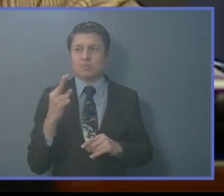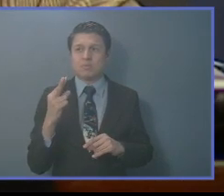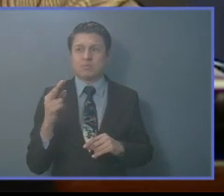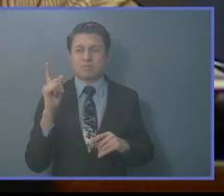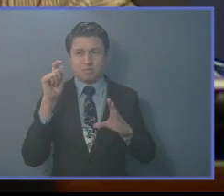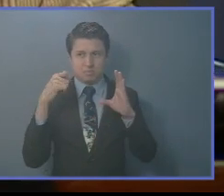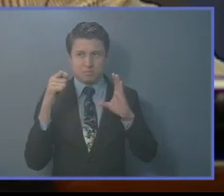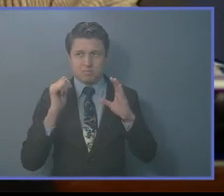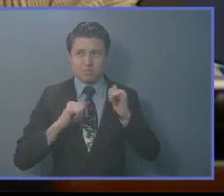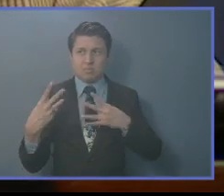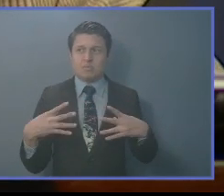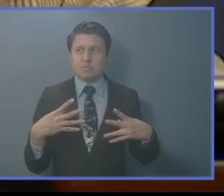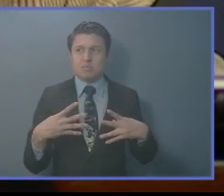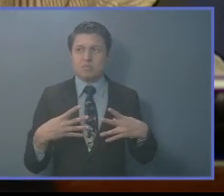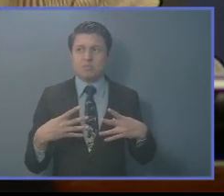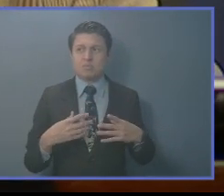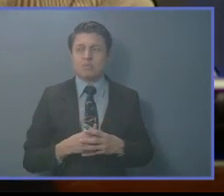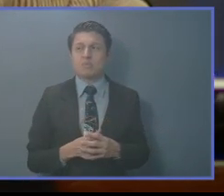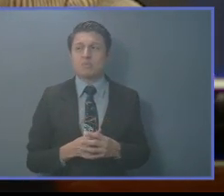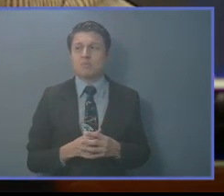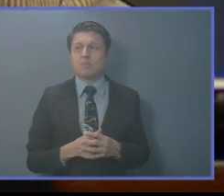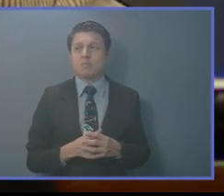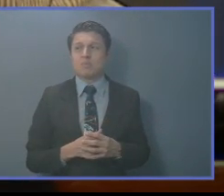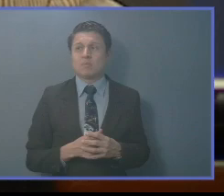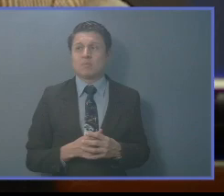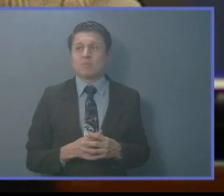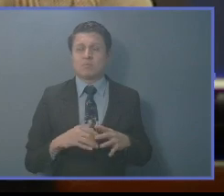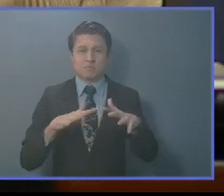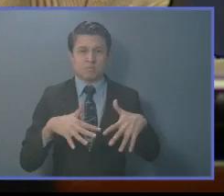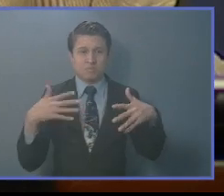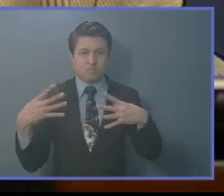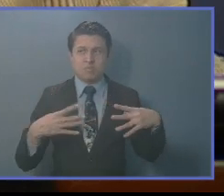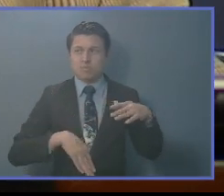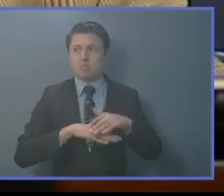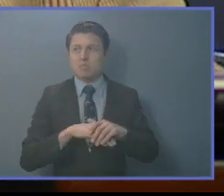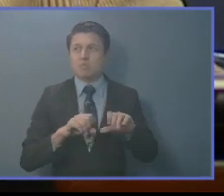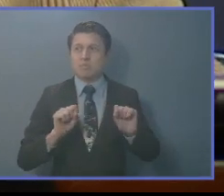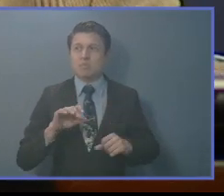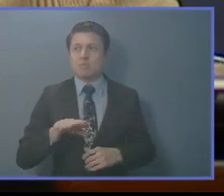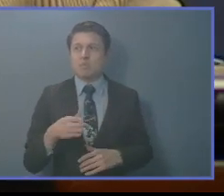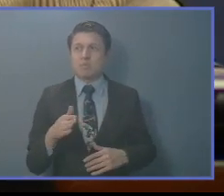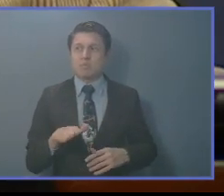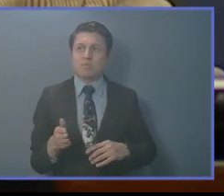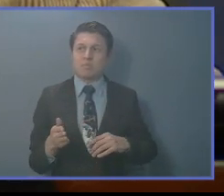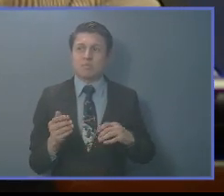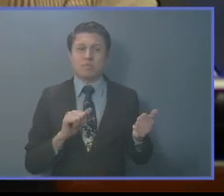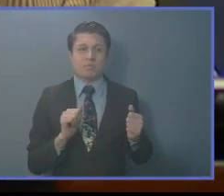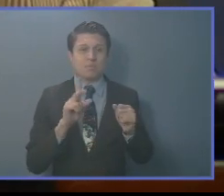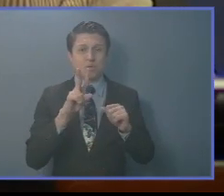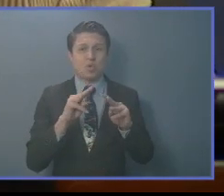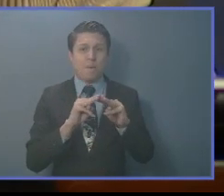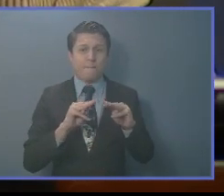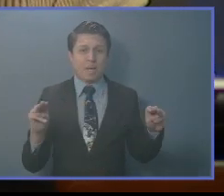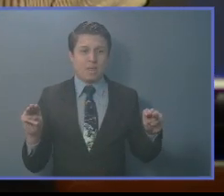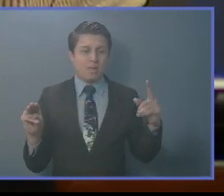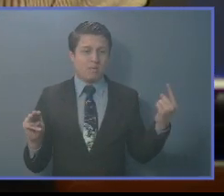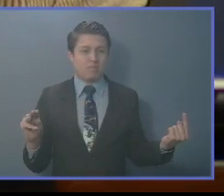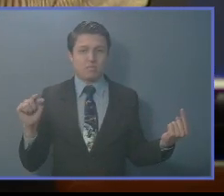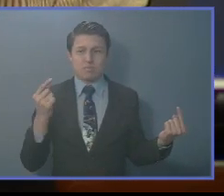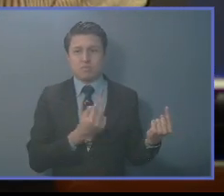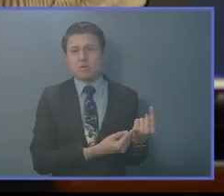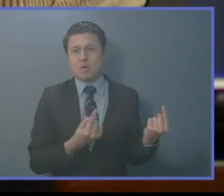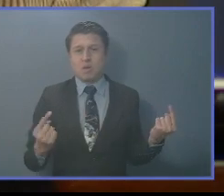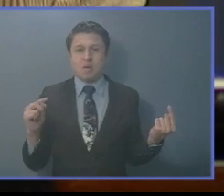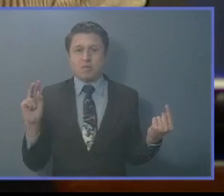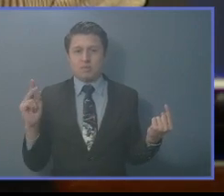espectáculos y eventos deportivos públicos, excepto los estadios de fútbol, los cuales pueden ser utilizados con distanciamiento de 2 metros. 3. El